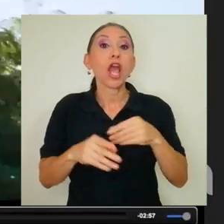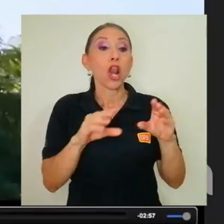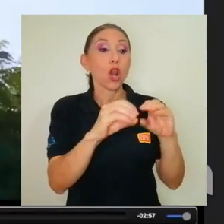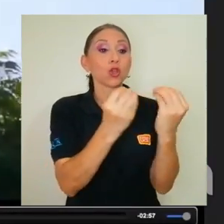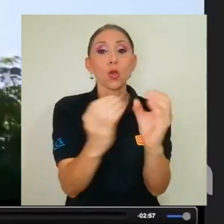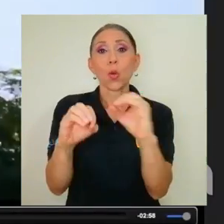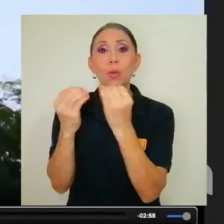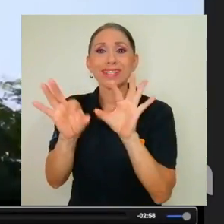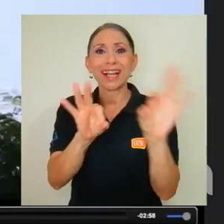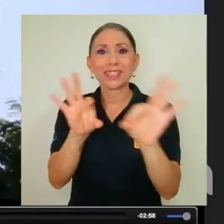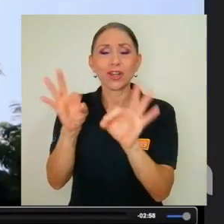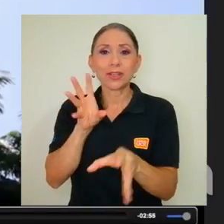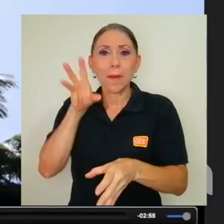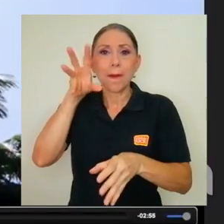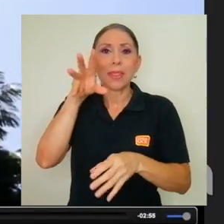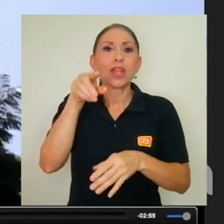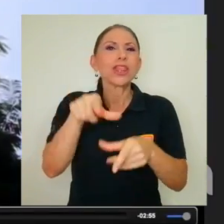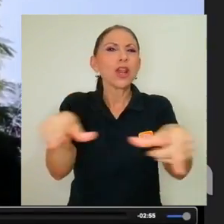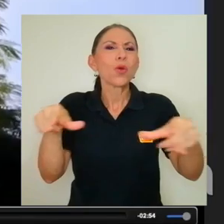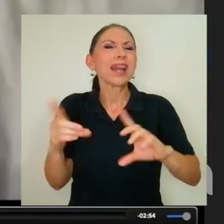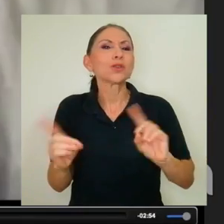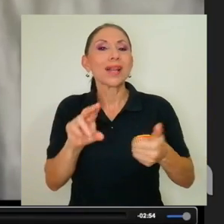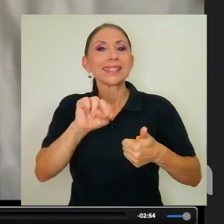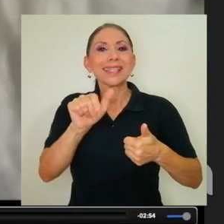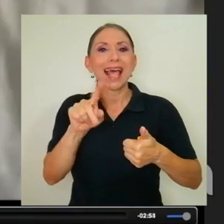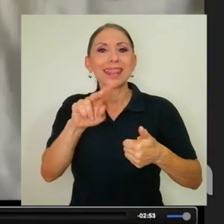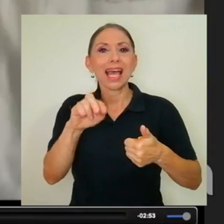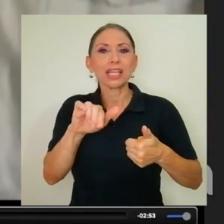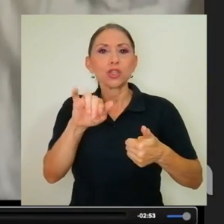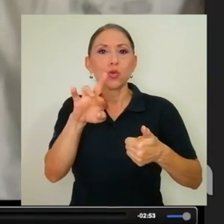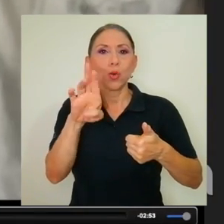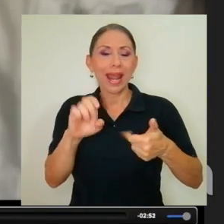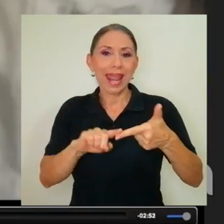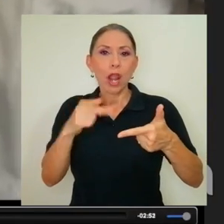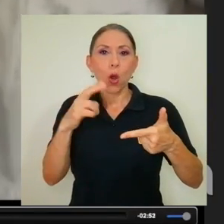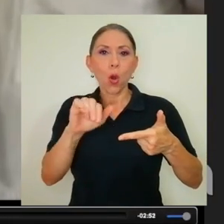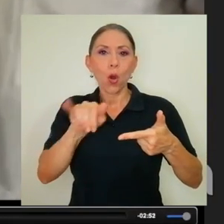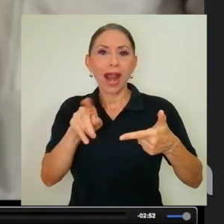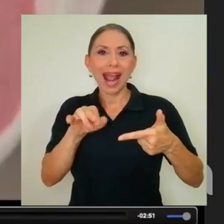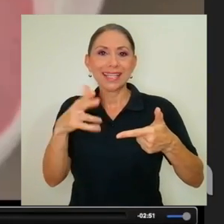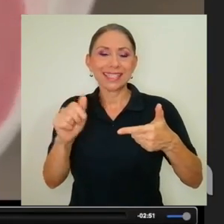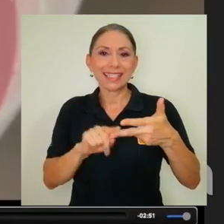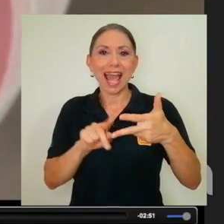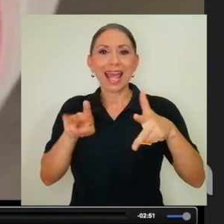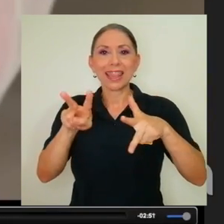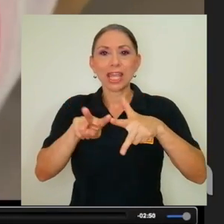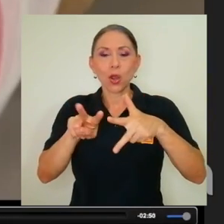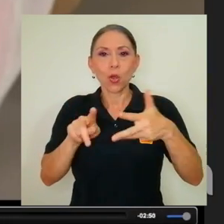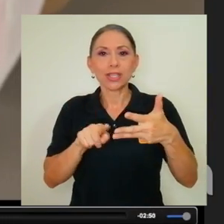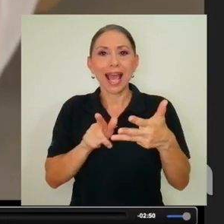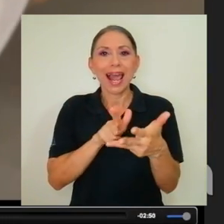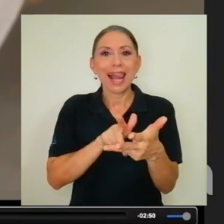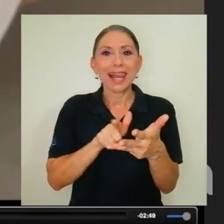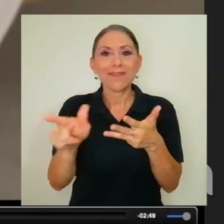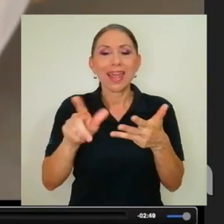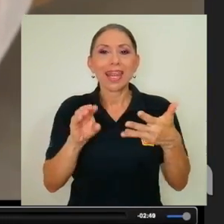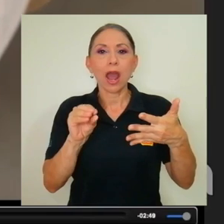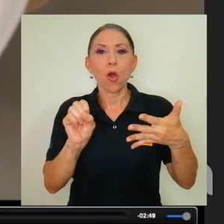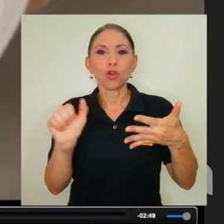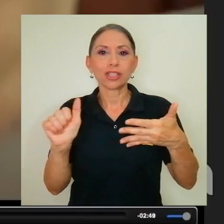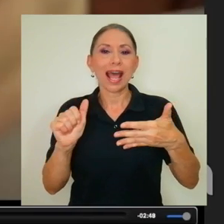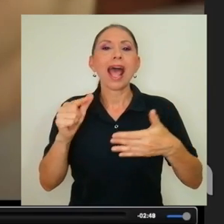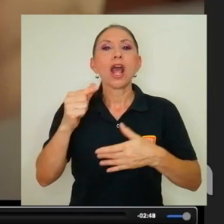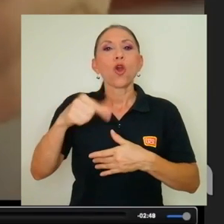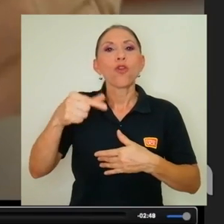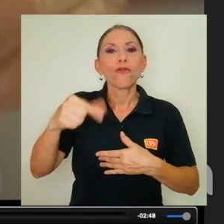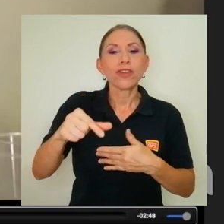consorcios seleccionados pertenecen a las zonas de Nandayure, Ojancha, Nicoya, Liberia, Osa,